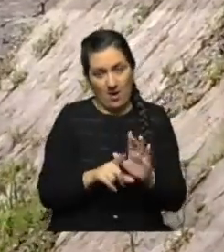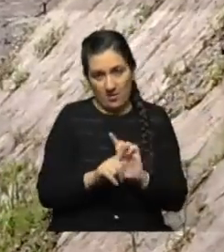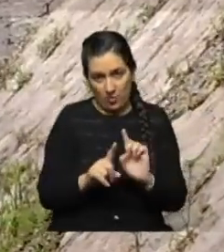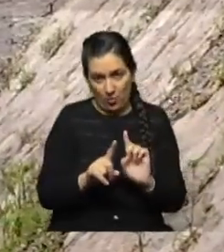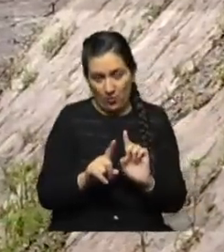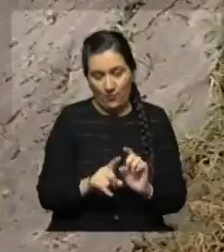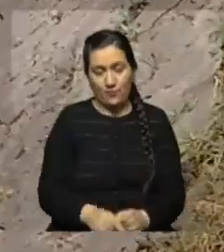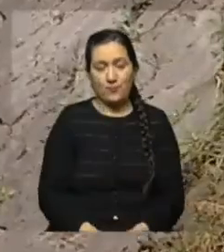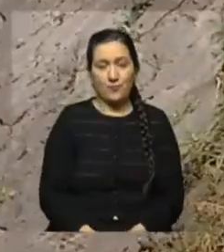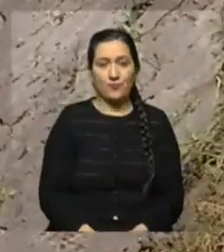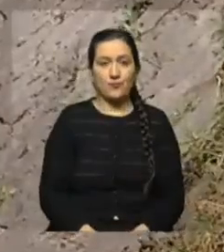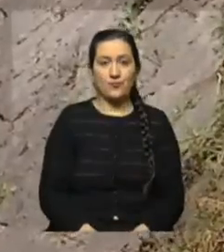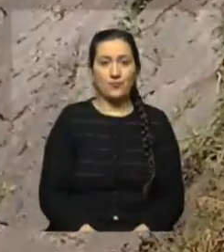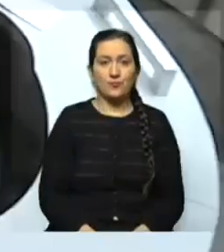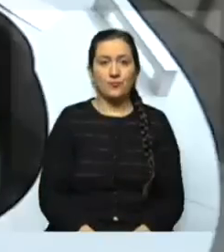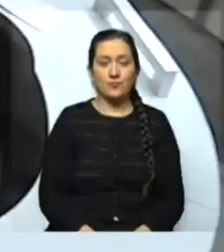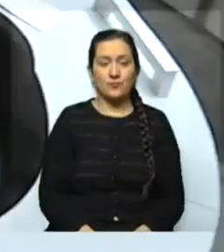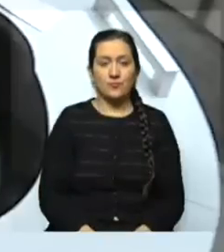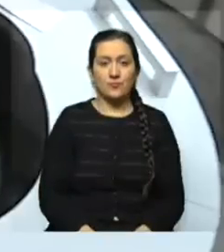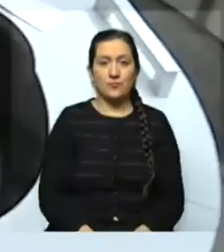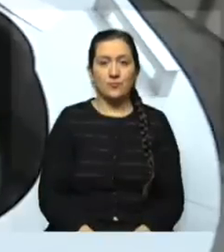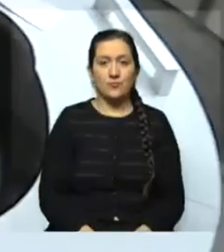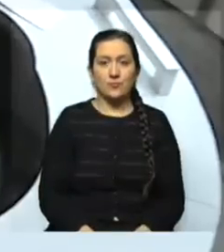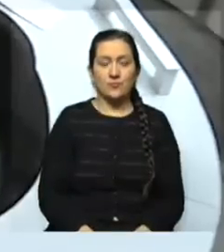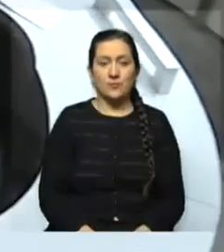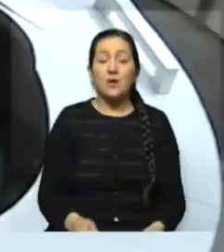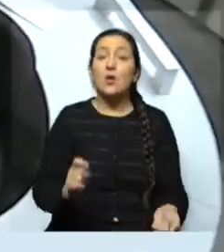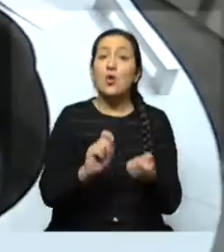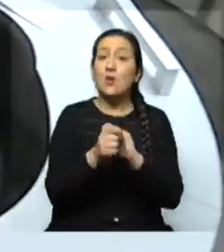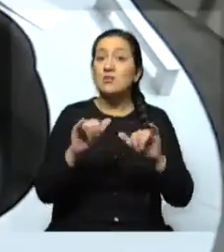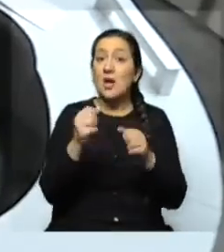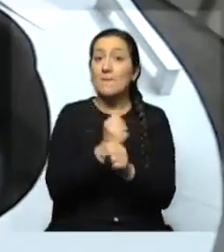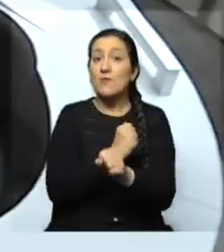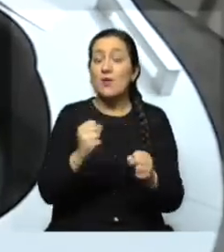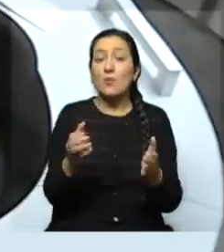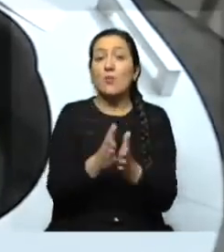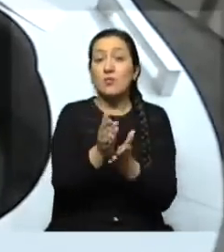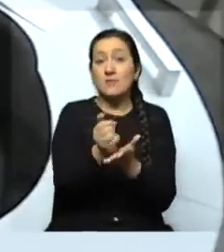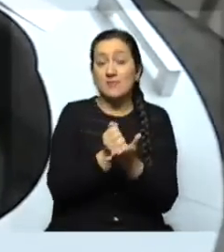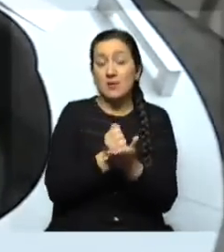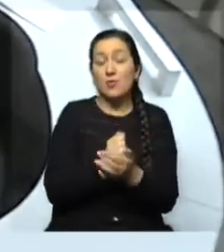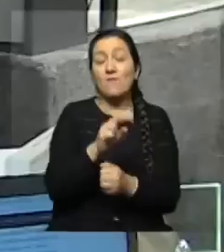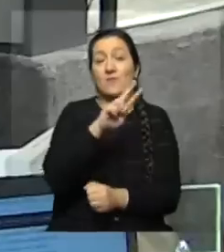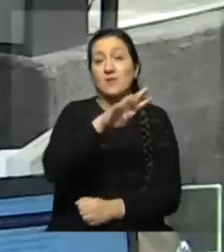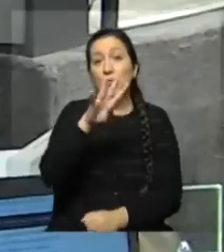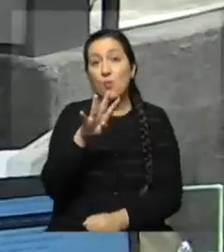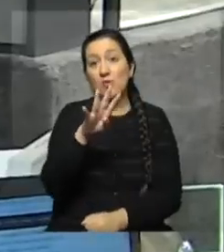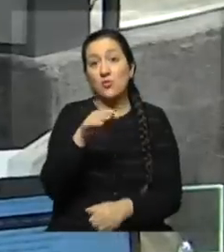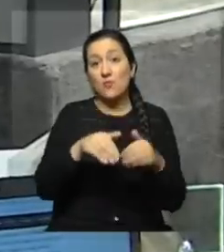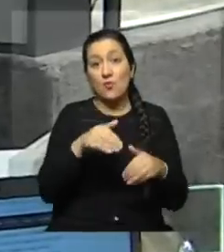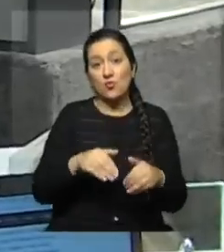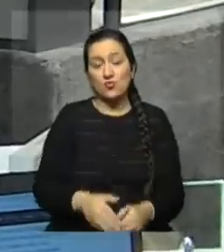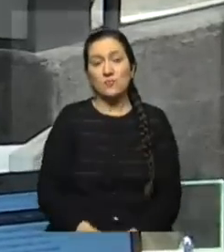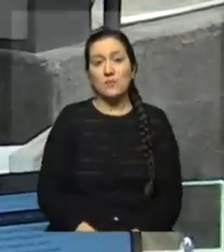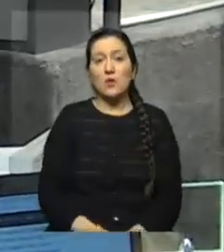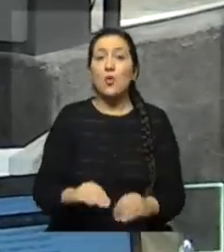comuna tiene identificados los cambios fueron aprobados por la junta este jueves 8 con 24 votos en 25 presentes